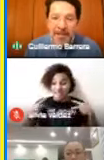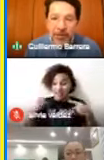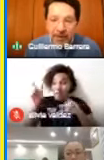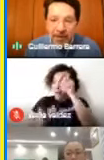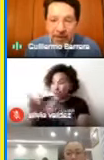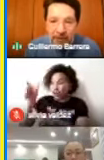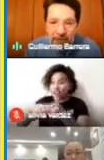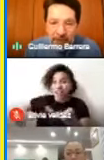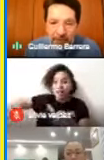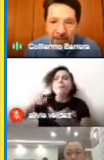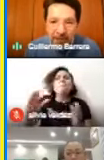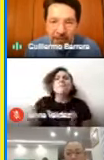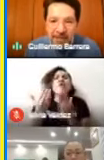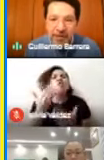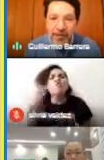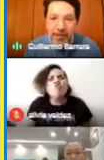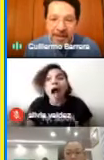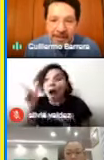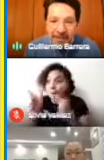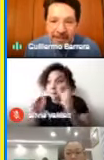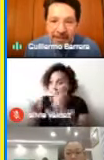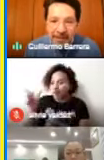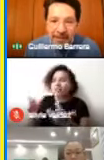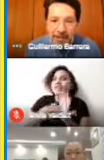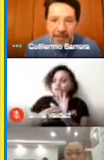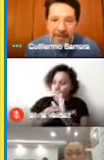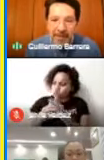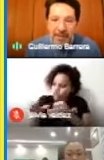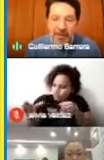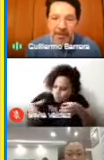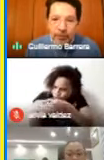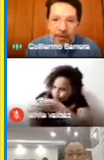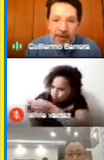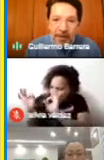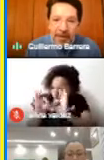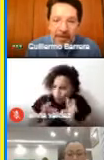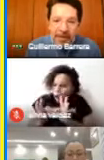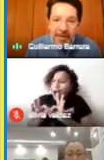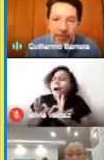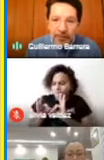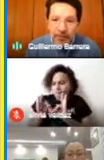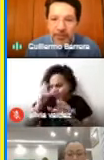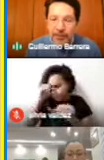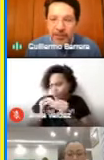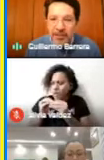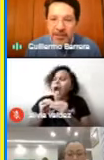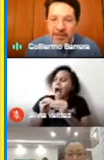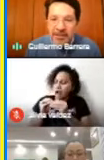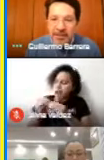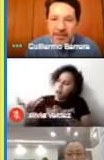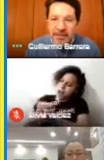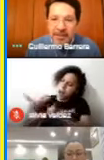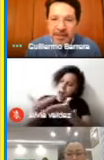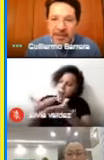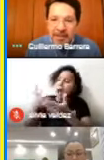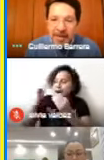se mejora cuando las personas se organizan para interactuar de acuerdo con sus